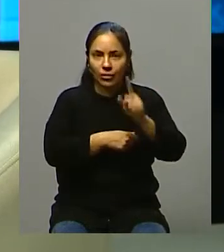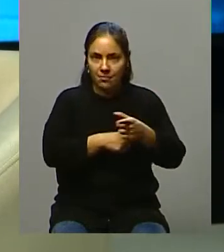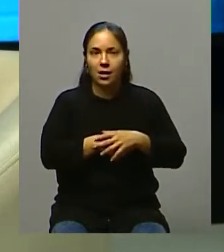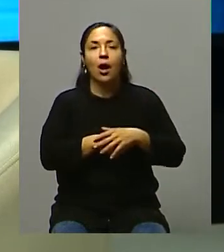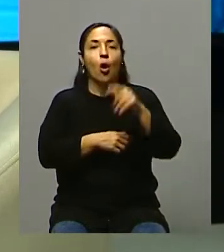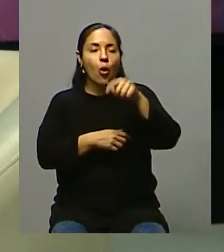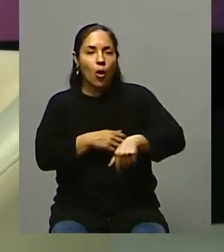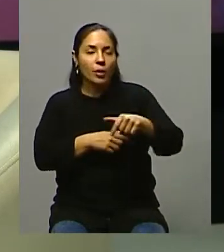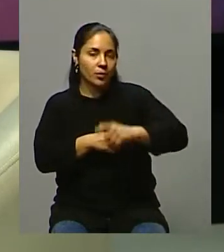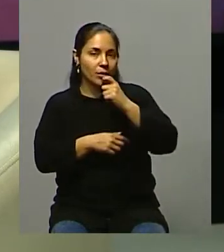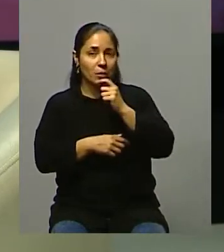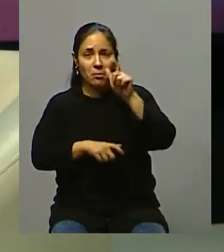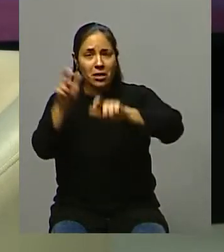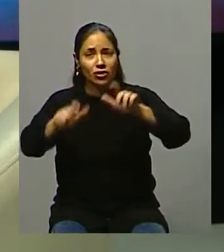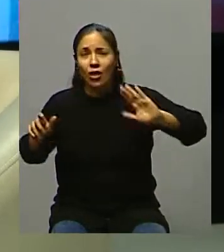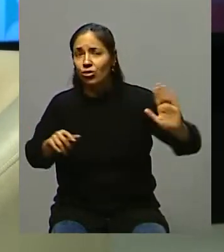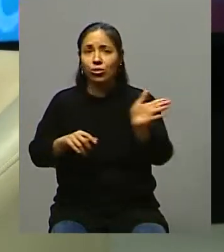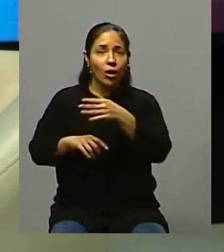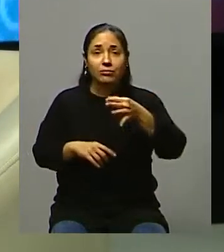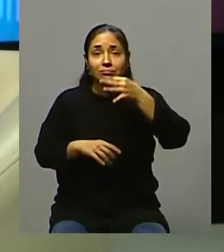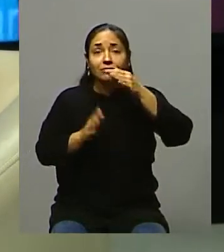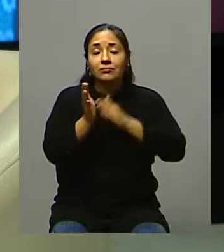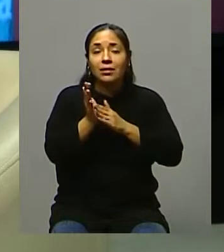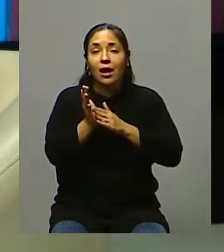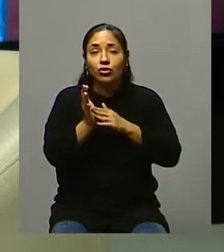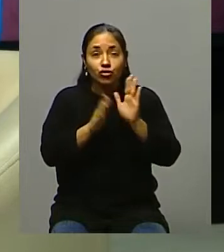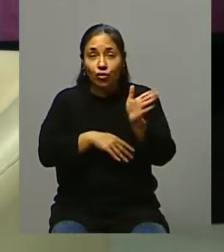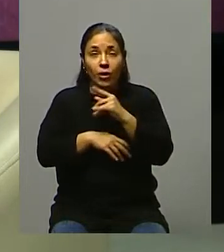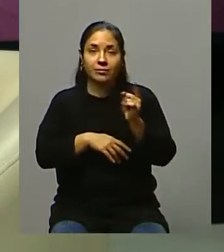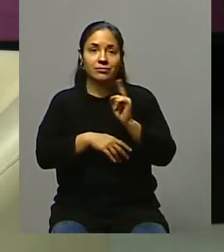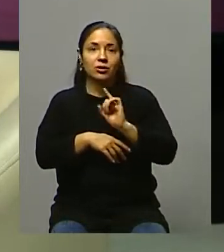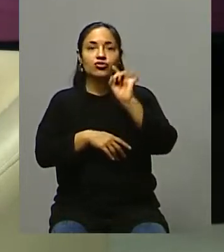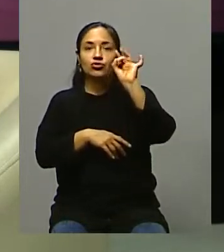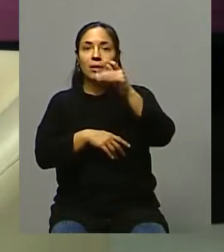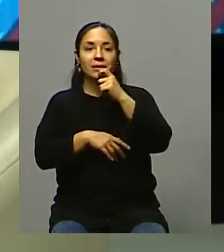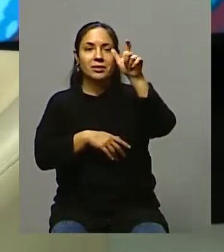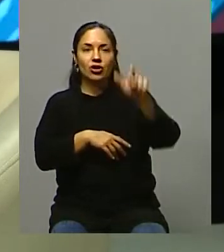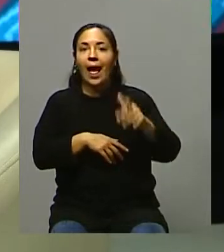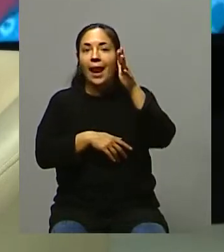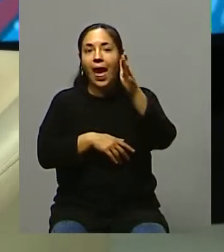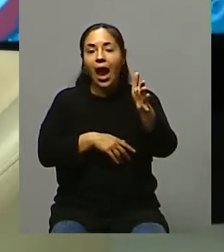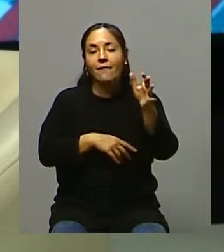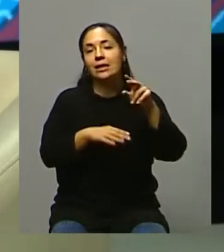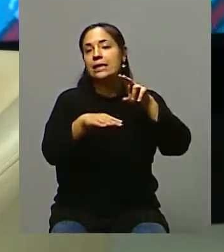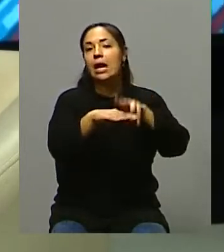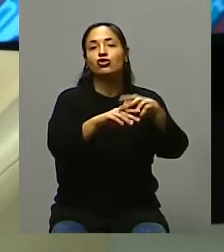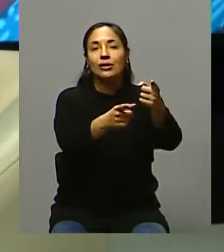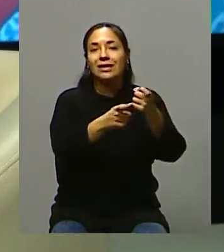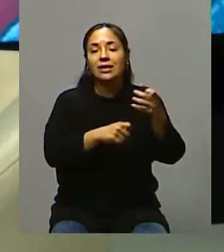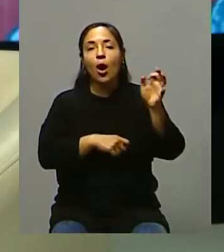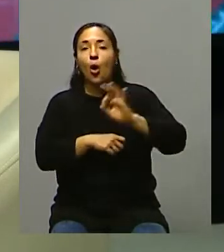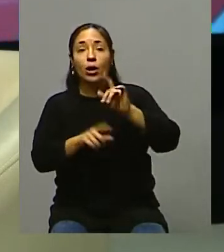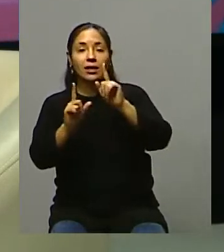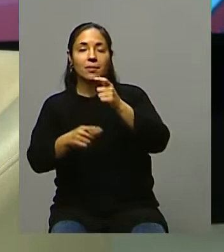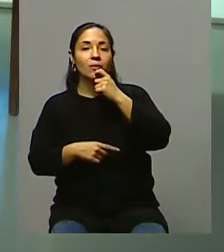las personas, ¿sí? Sí. Sino que se bajó la recomendación de testear cuadros graves, ¿sí? Eventualmente que requieren internación, y mayores